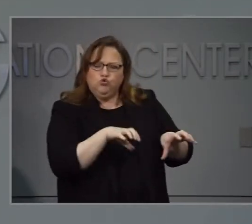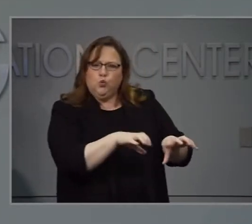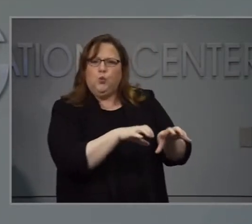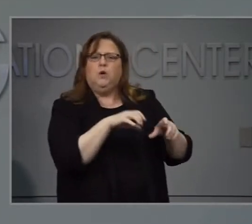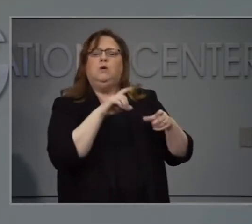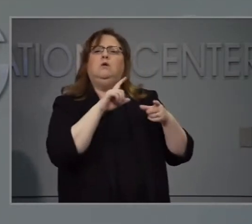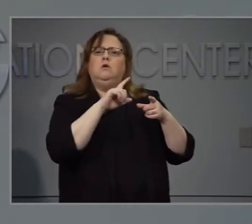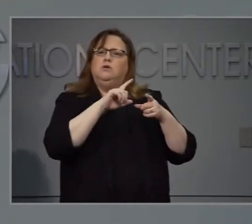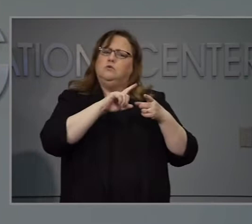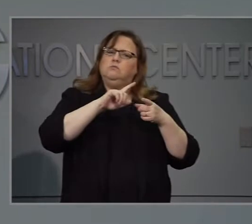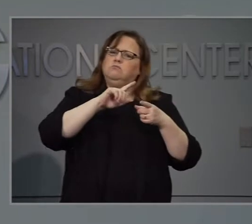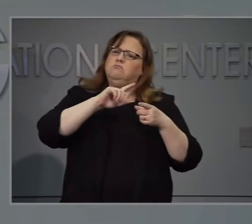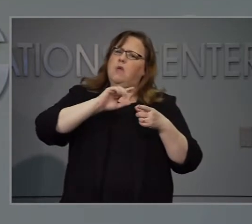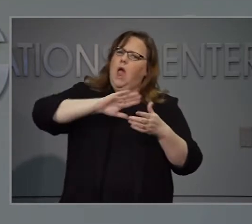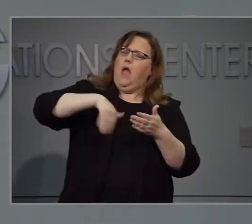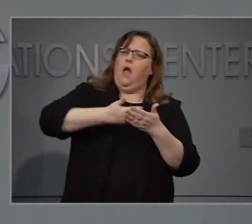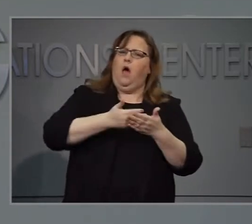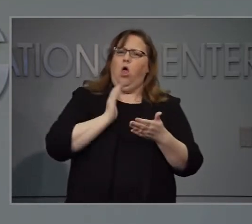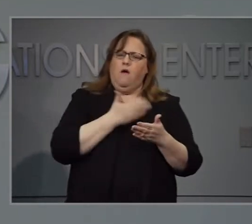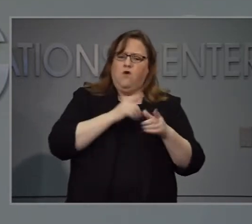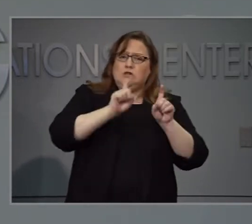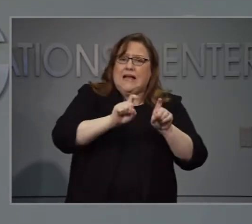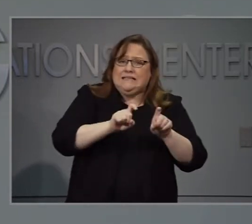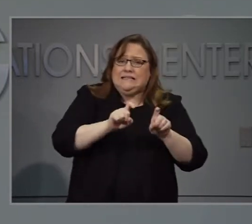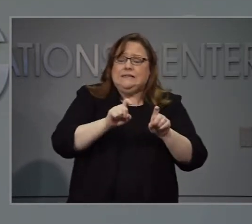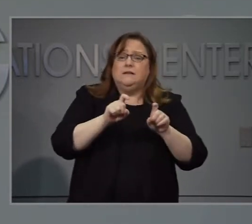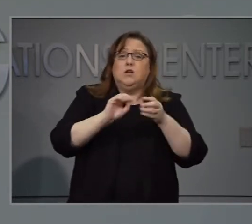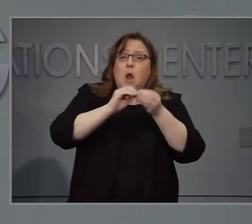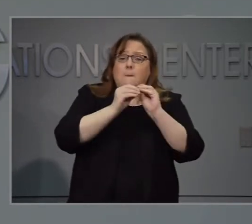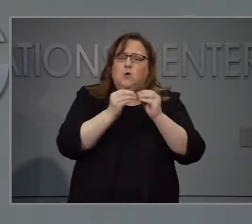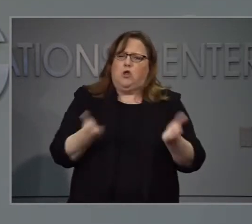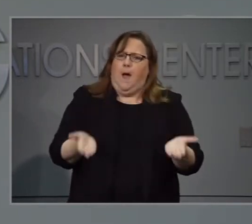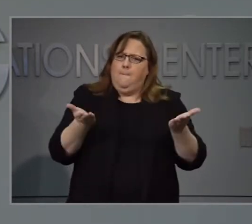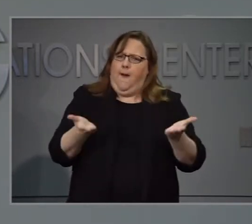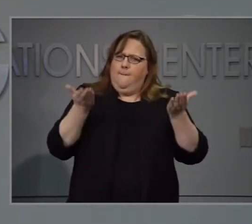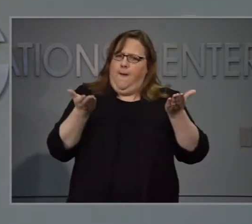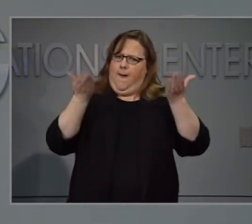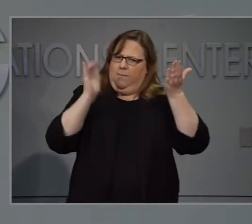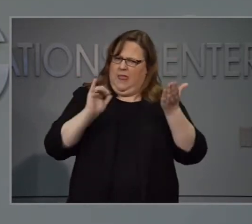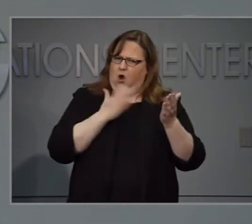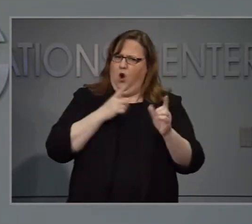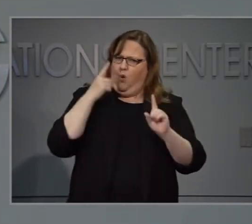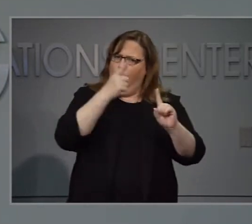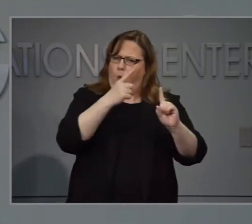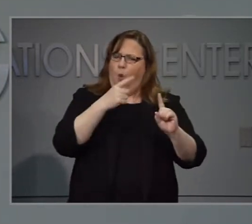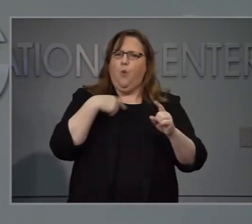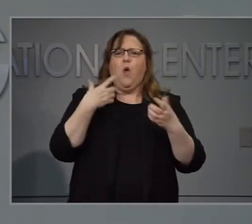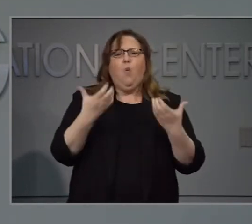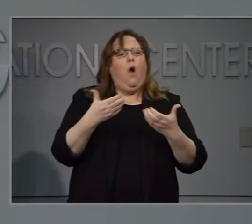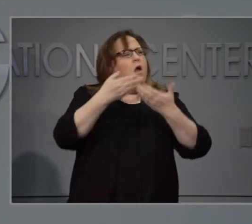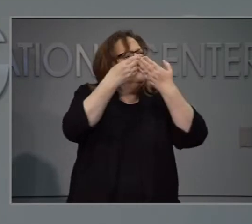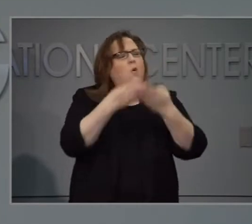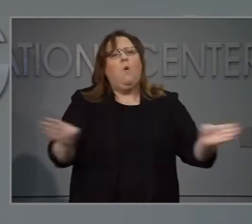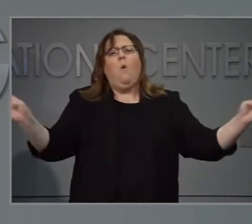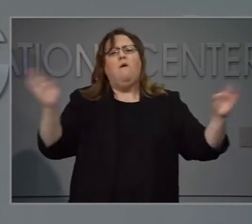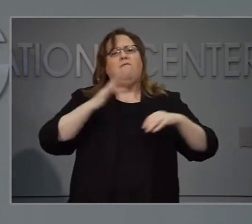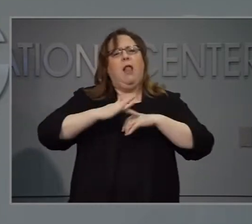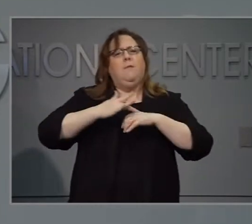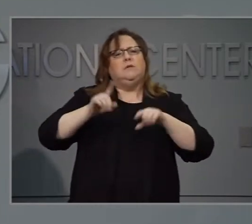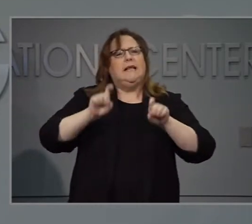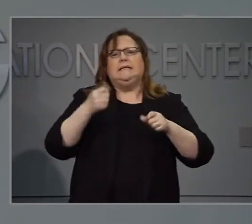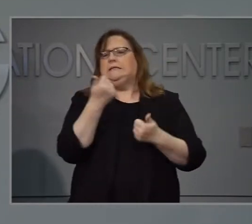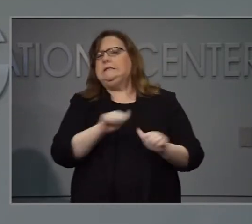mejorar este plan y de la capacidad colectiva de hacer pruebas el objetivo es tener y